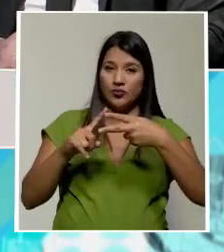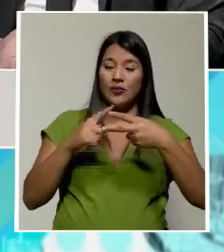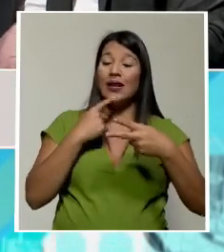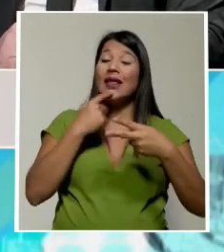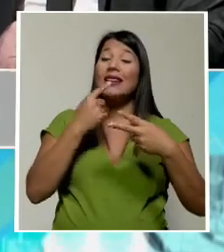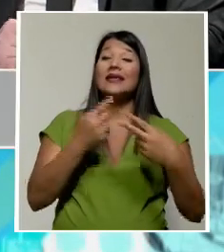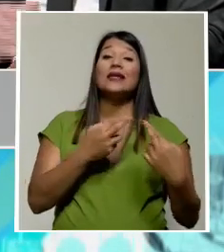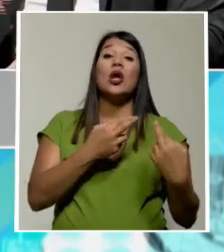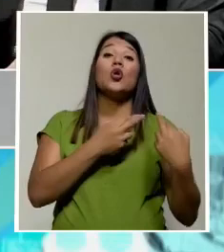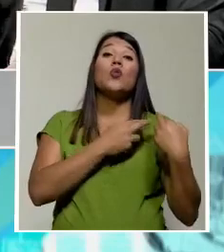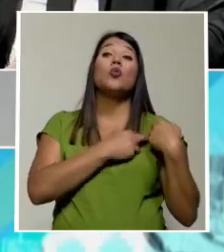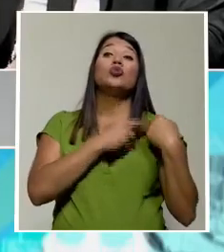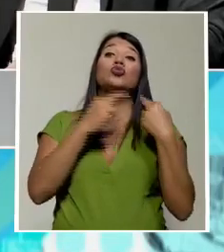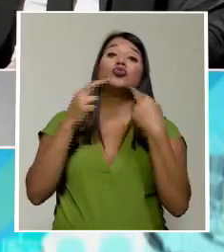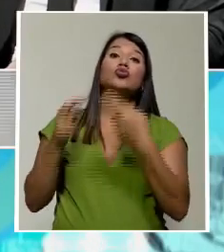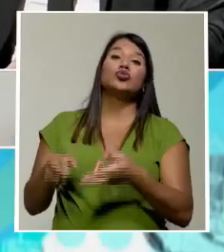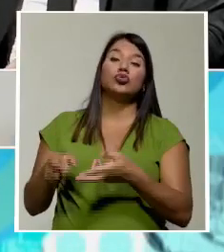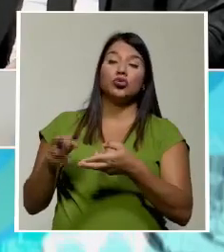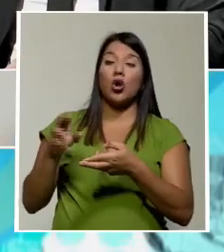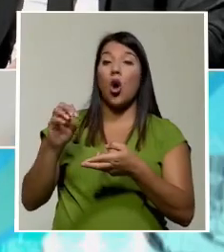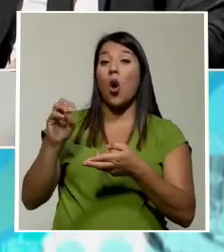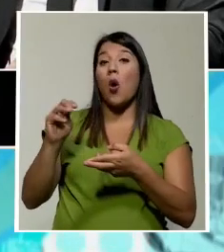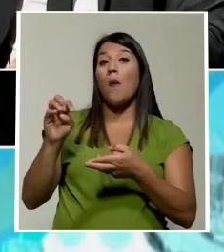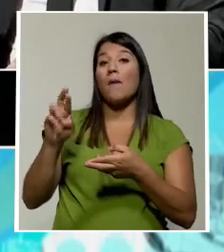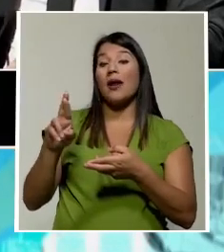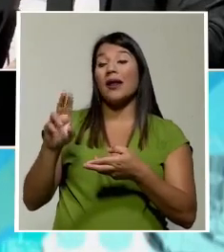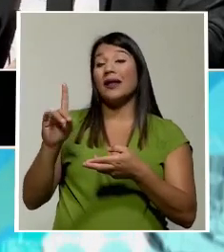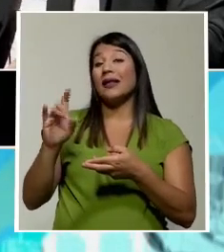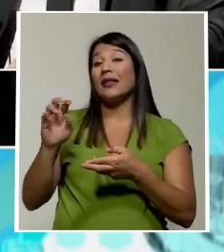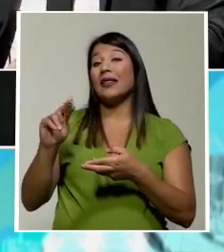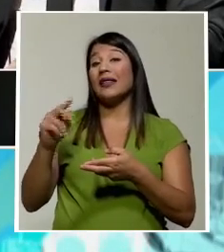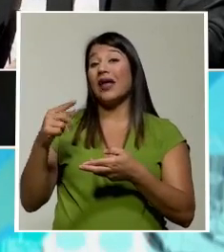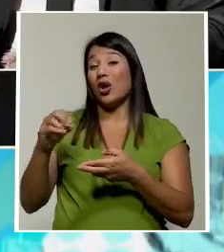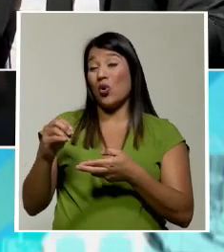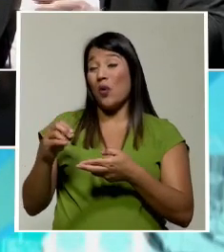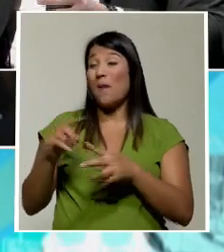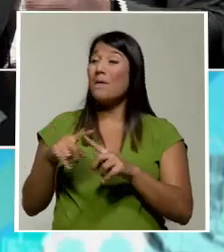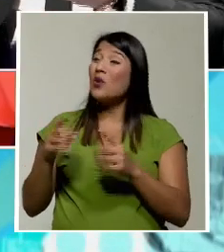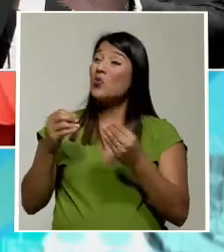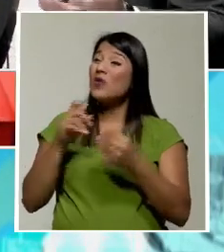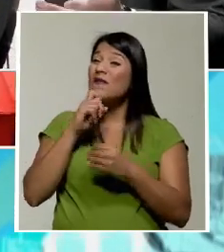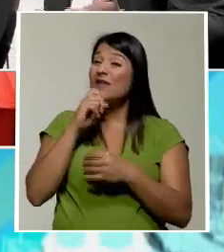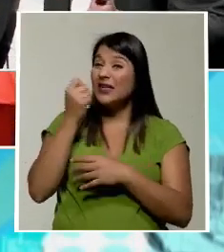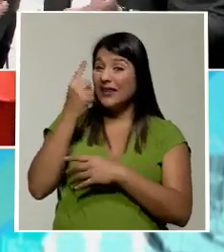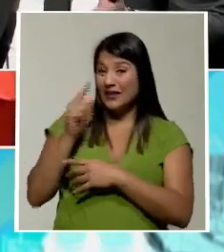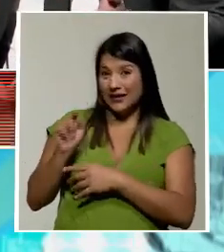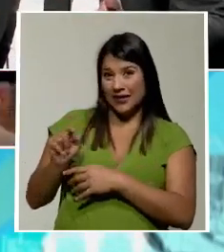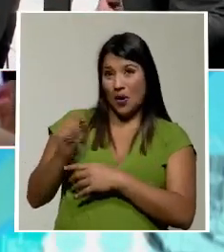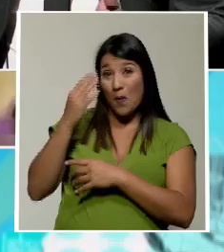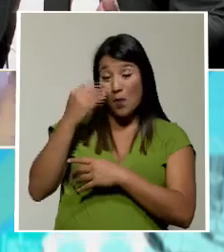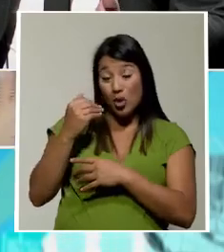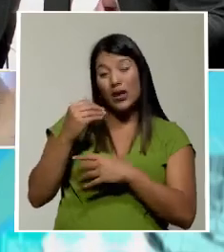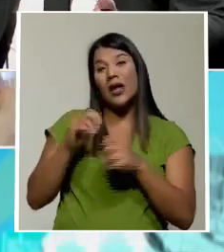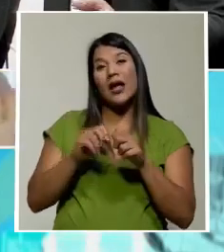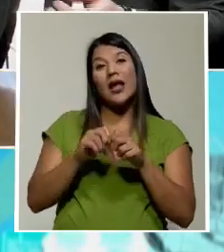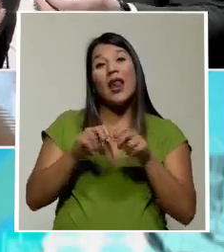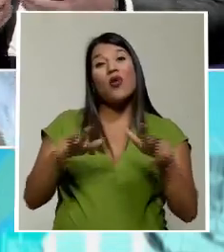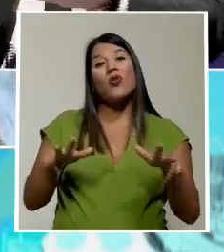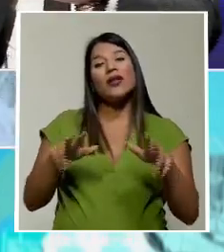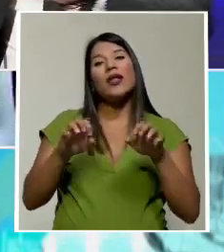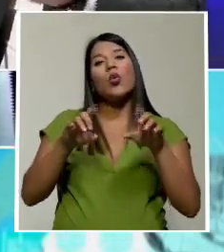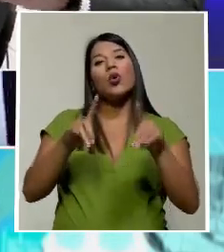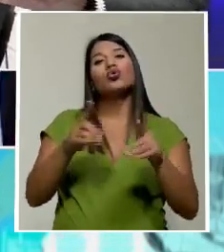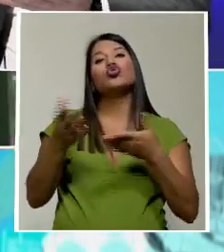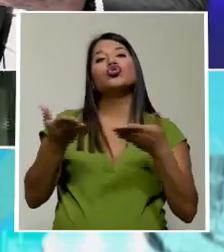esenciales, que también es difícil comprender en este contexto, puesto que la red educativa es un servicio conexo, es